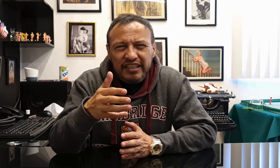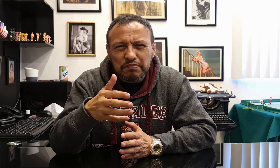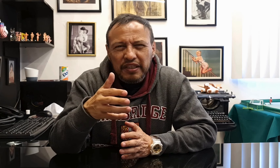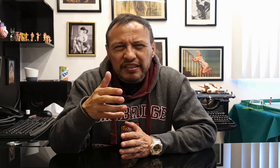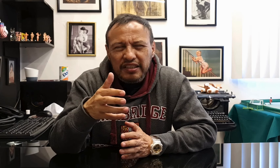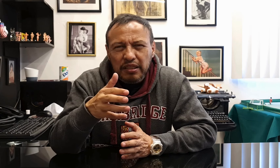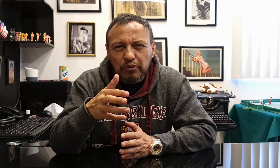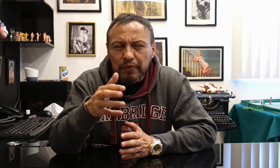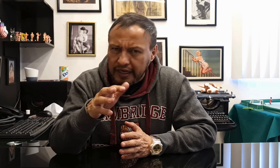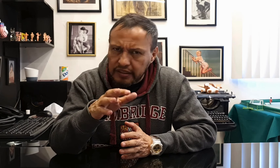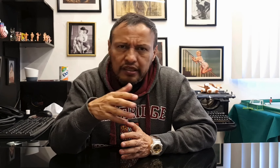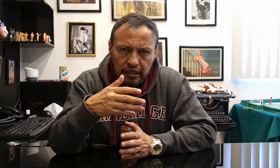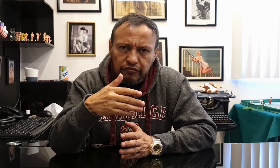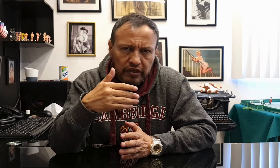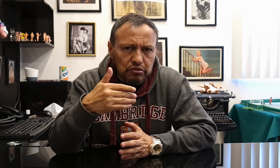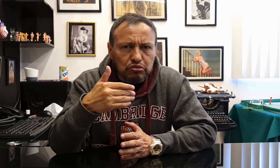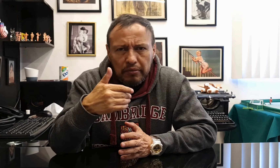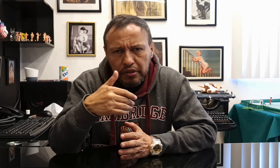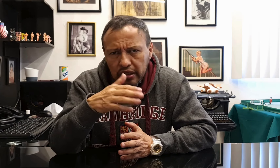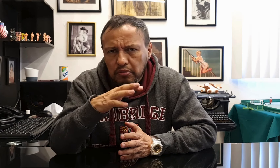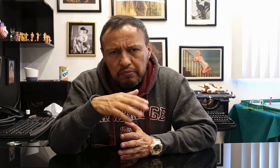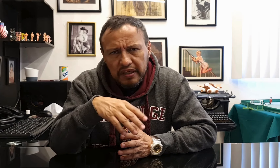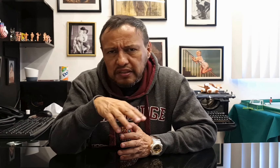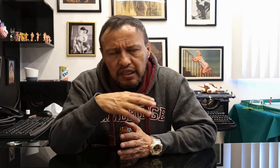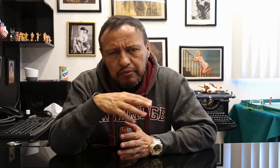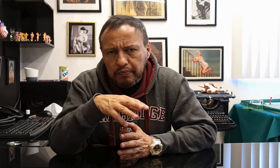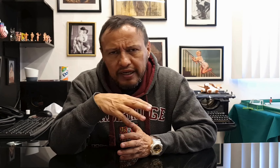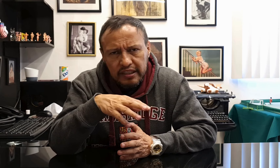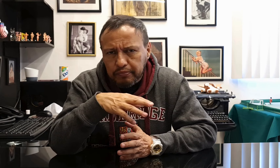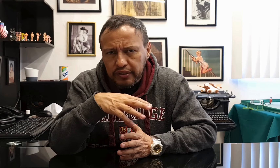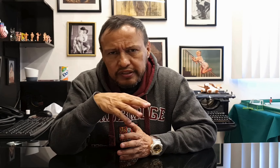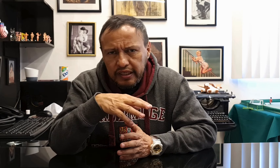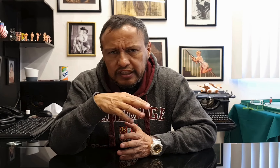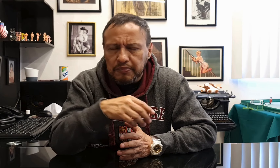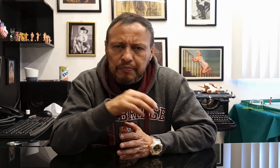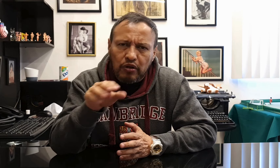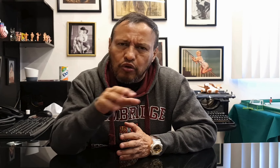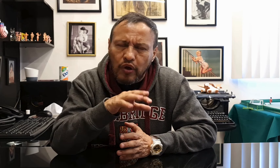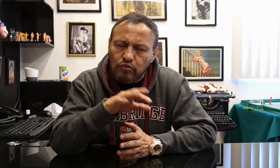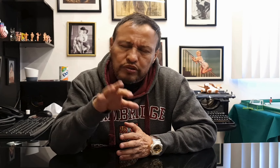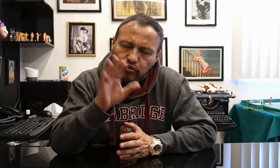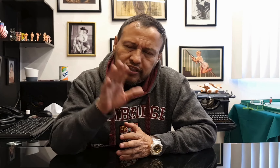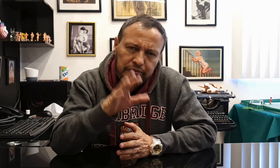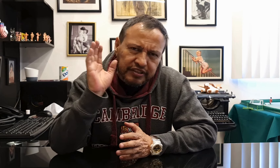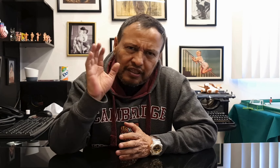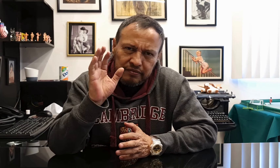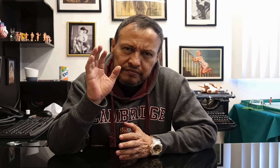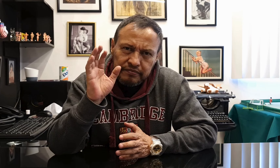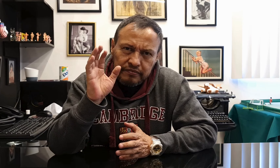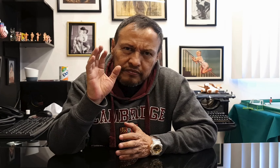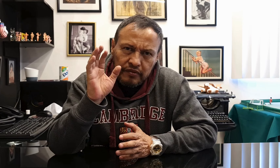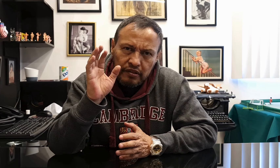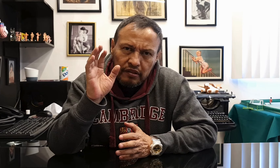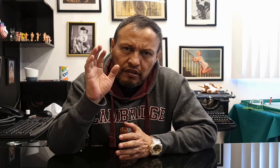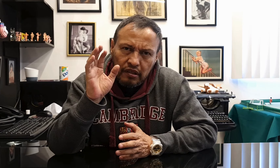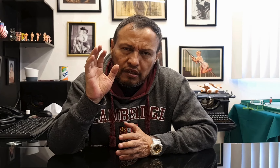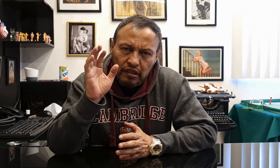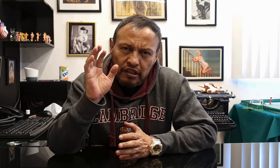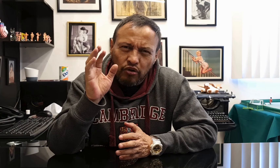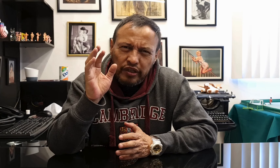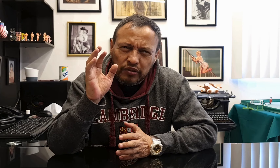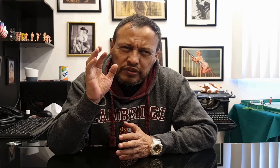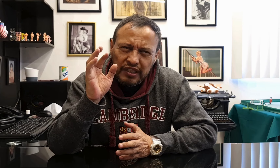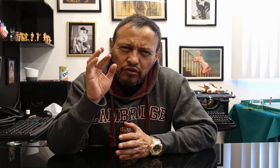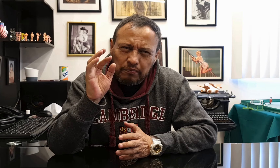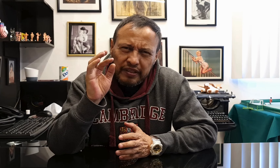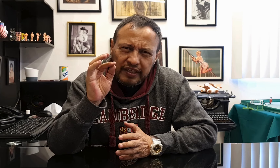a aquellas piezas de propaganda que en efecto también como parte de la propaganda puede ser legítima, pero en modo alguno es una entrevista.